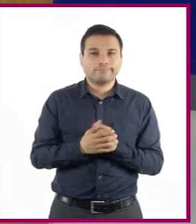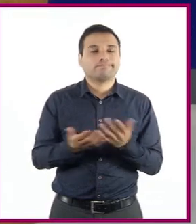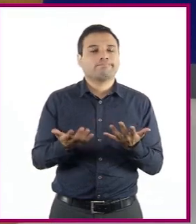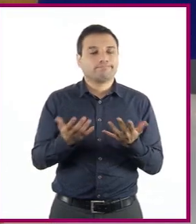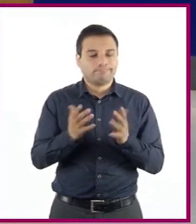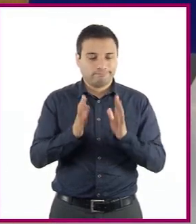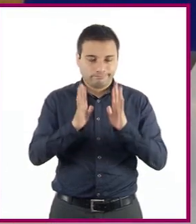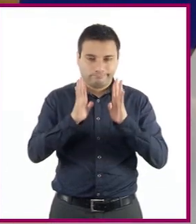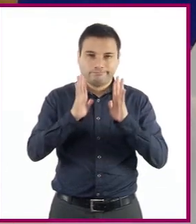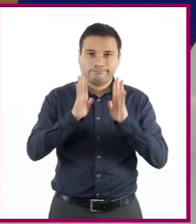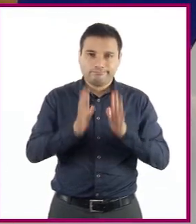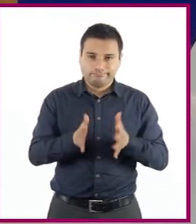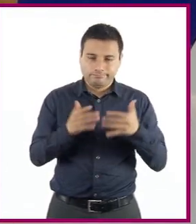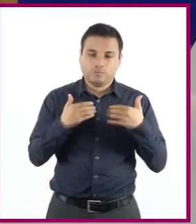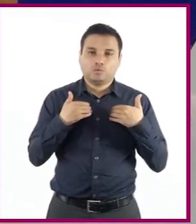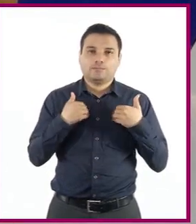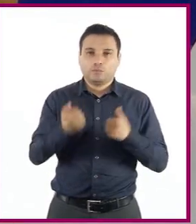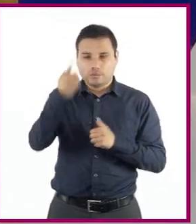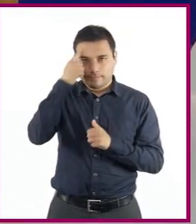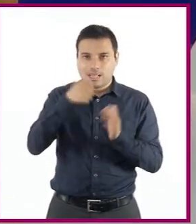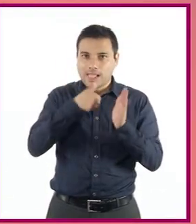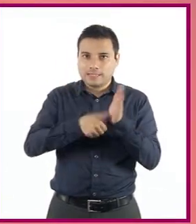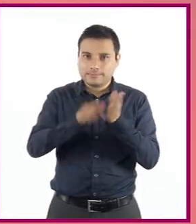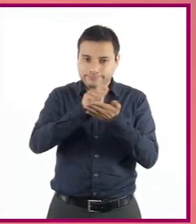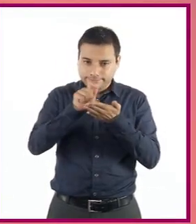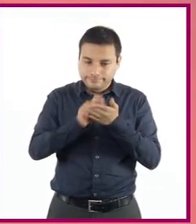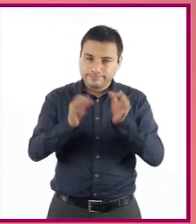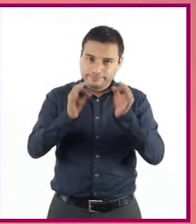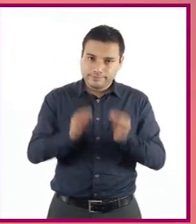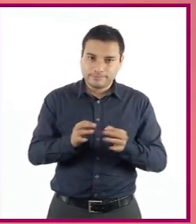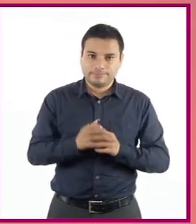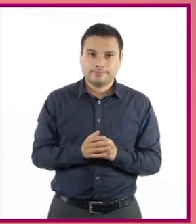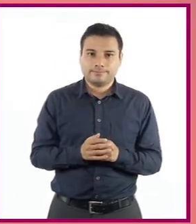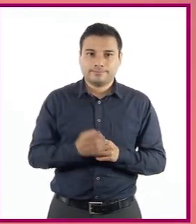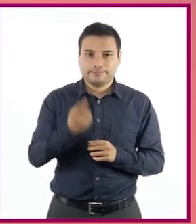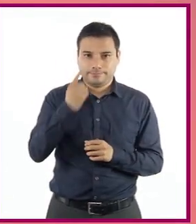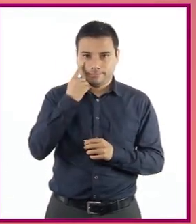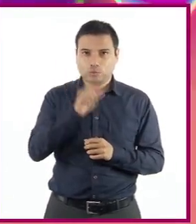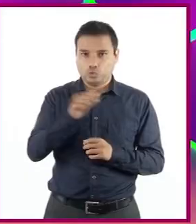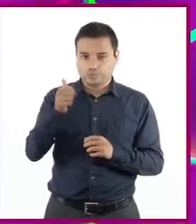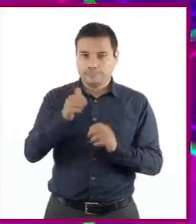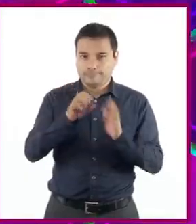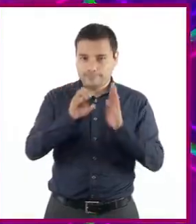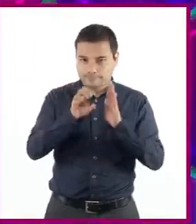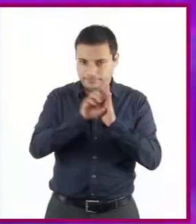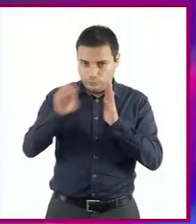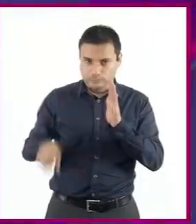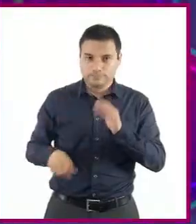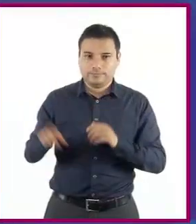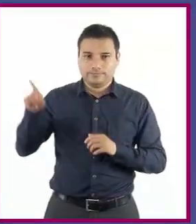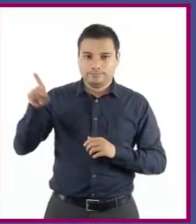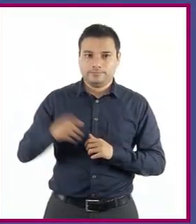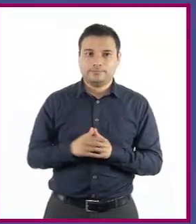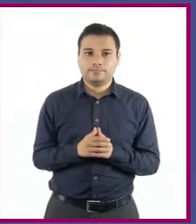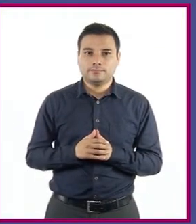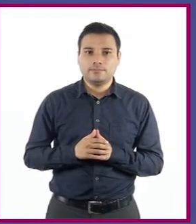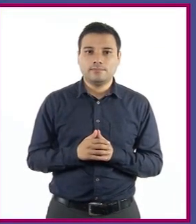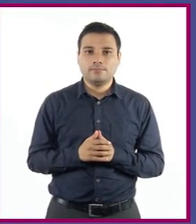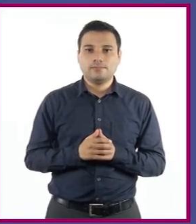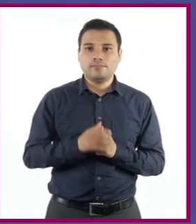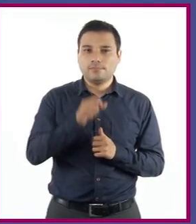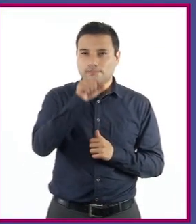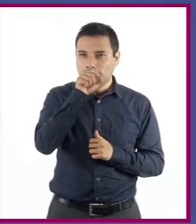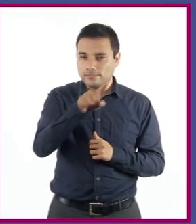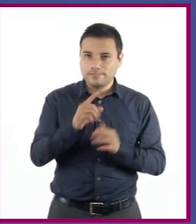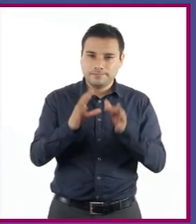al momento de escribir una carta. Veamos este otro fragmento. También es importante señalar que